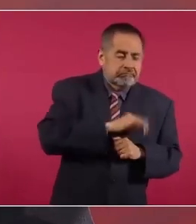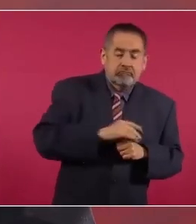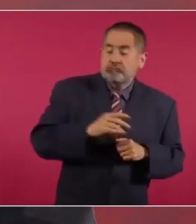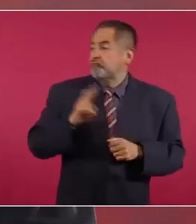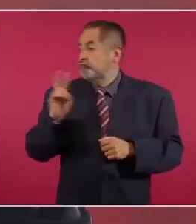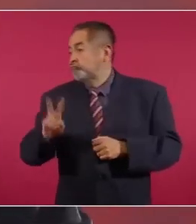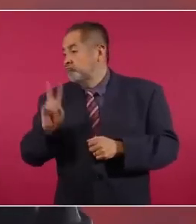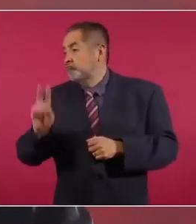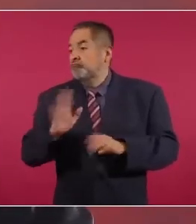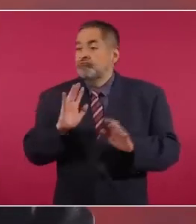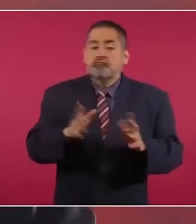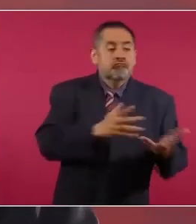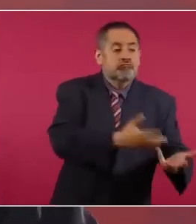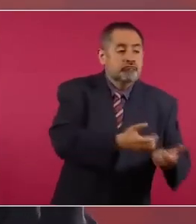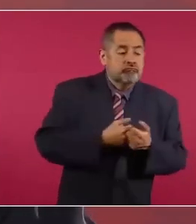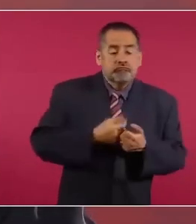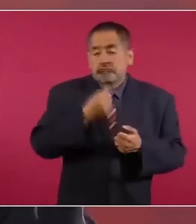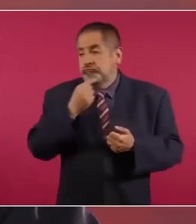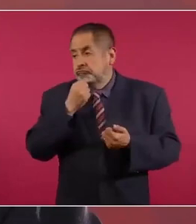con